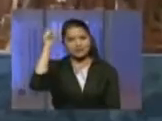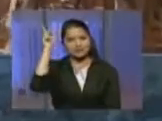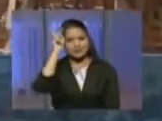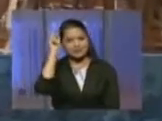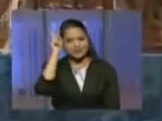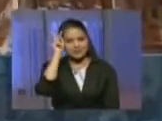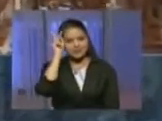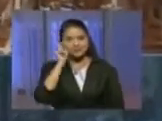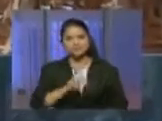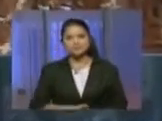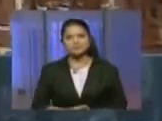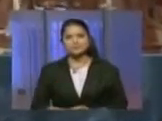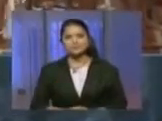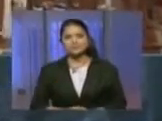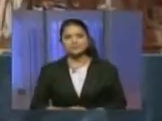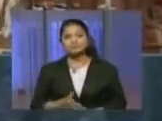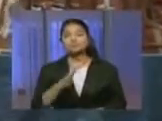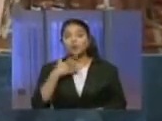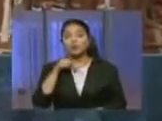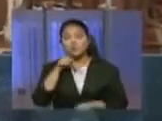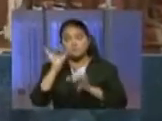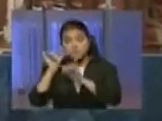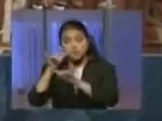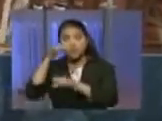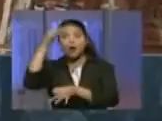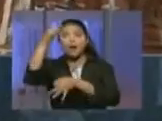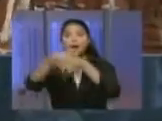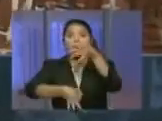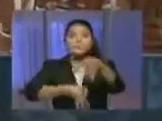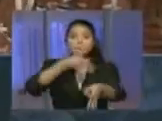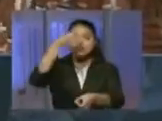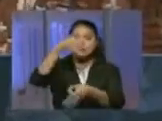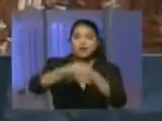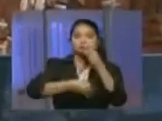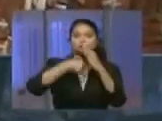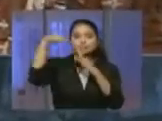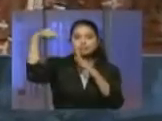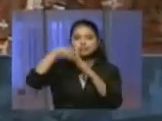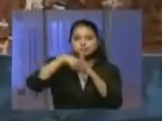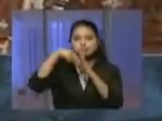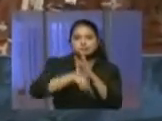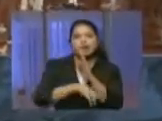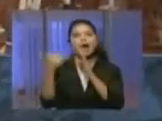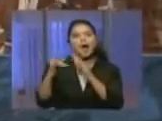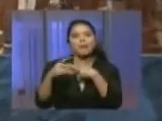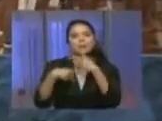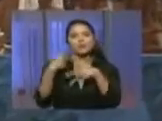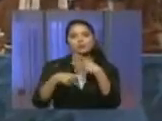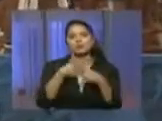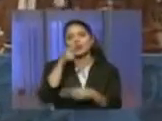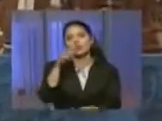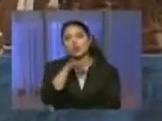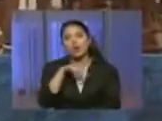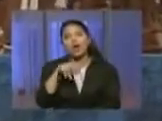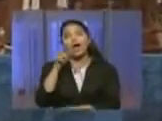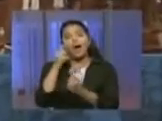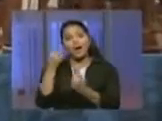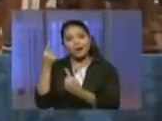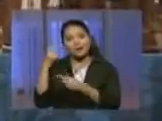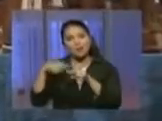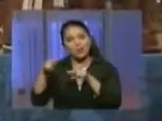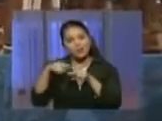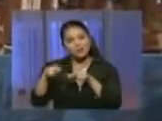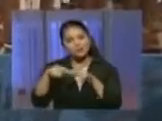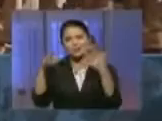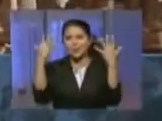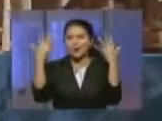además puedan explicar lo que es la capacidad productiva que tienen nuestros pueblos allá están las niñas y los niños un